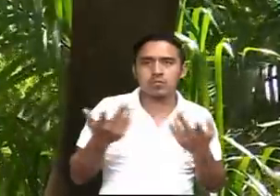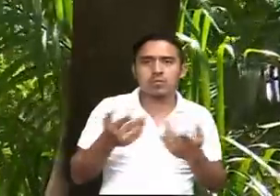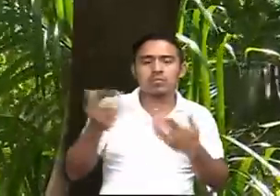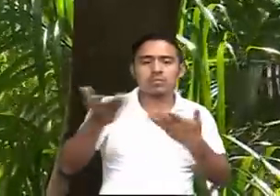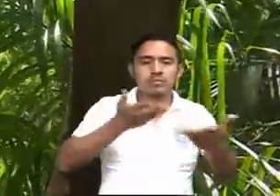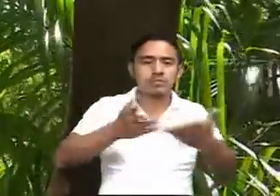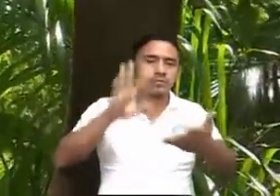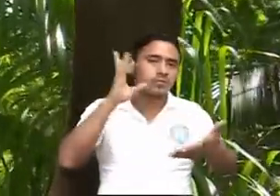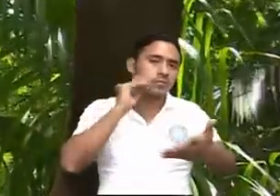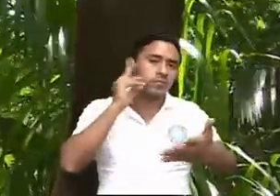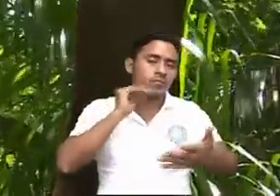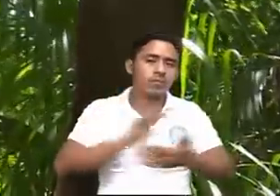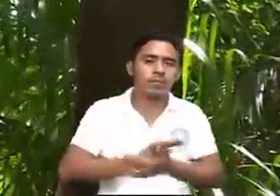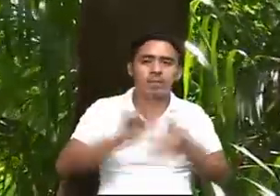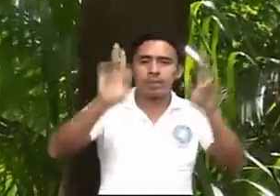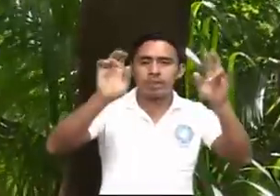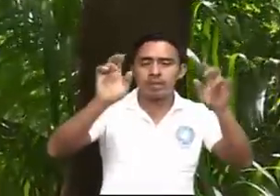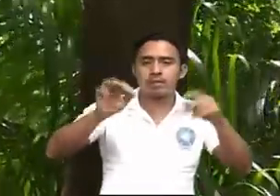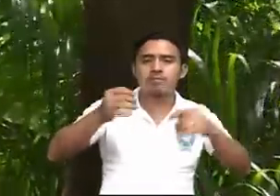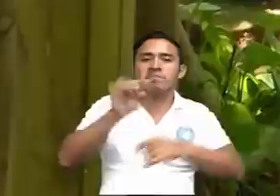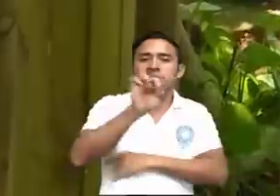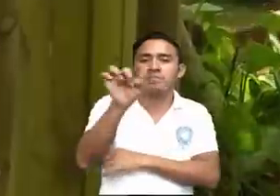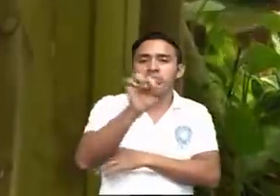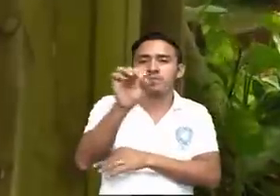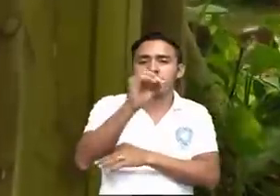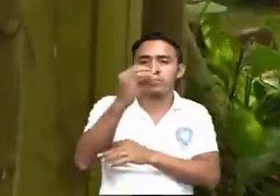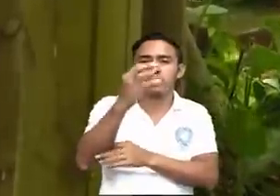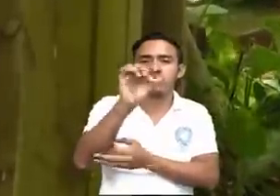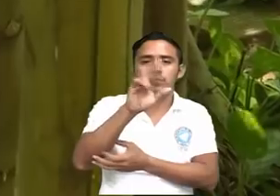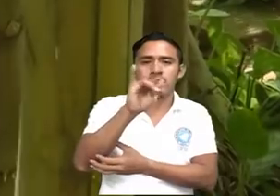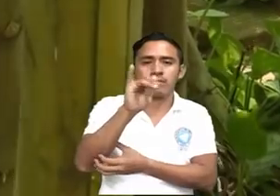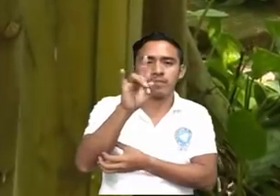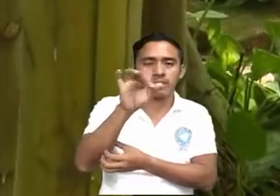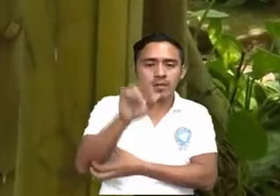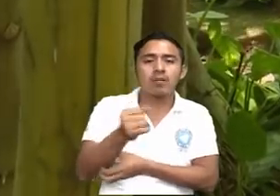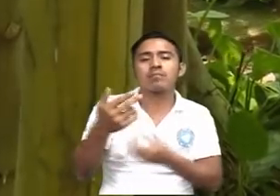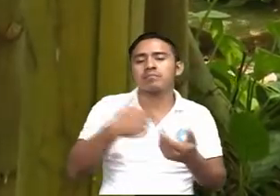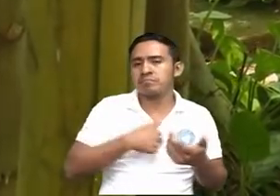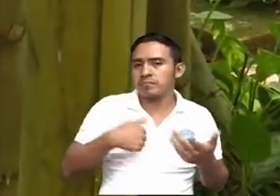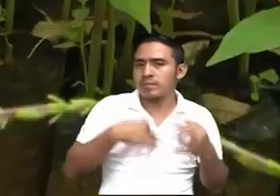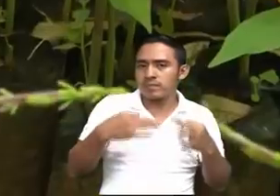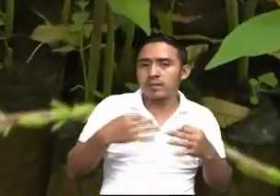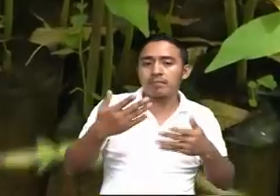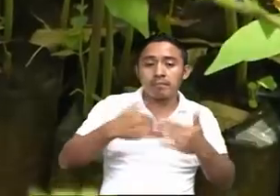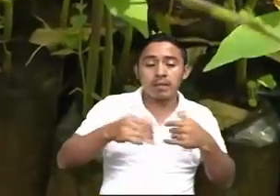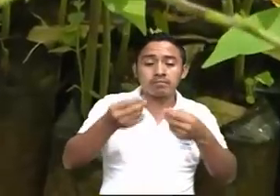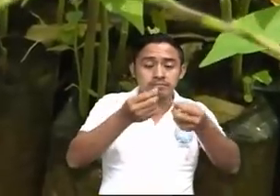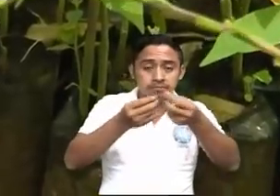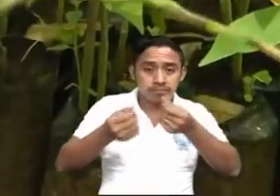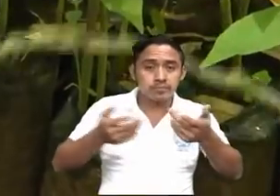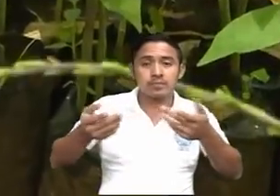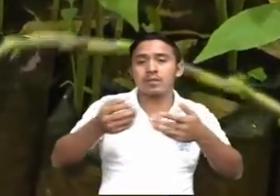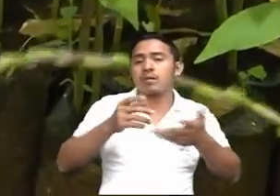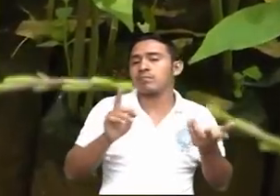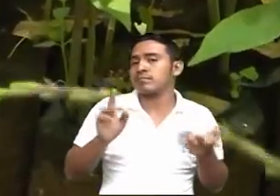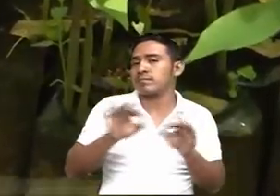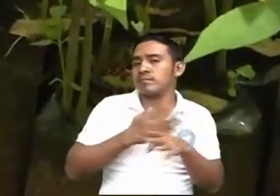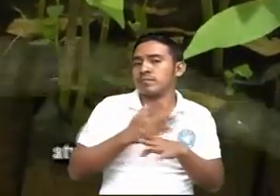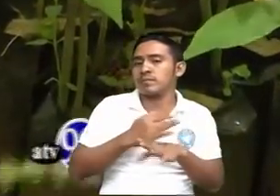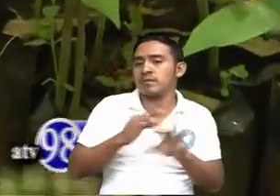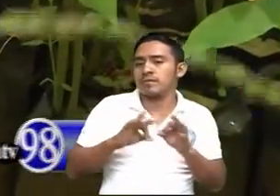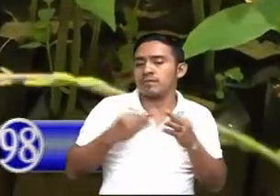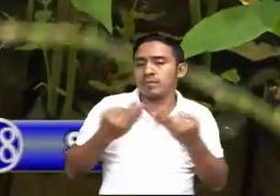de experiencias en el manejo de zoocriaderos a fin de promover alternativas que generen ingresos económicos a las